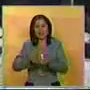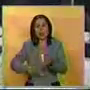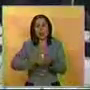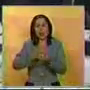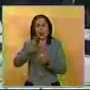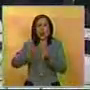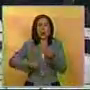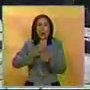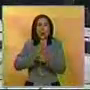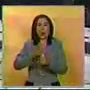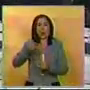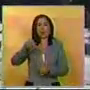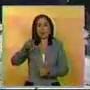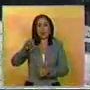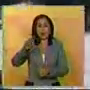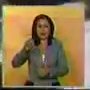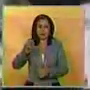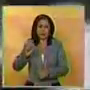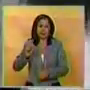de la ONU, Kofi Annan.